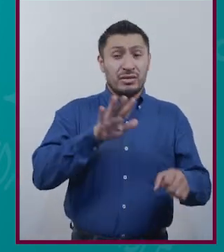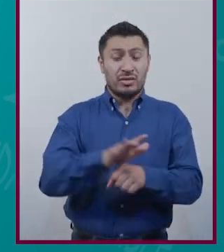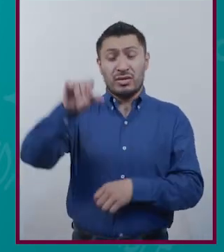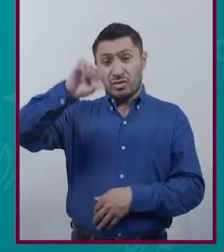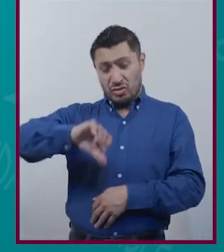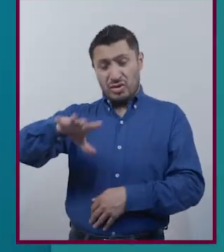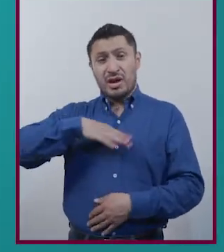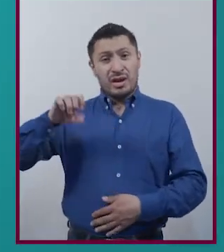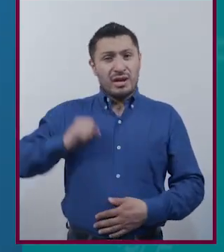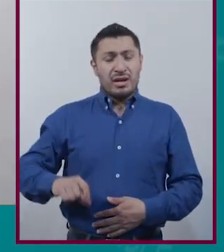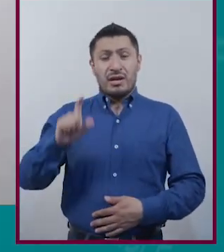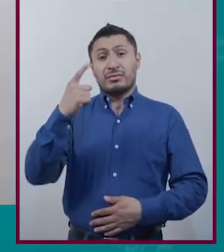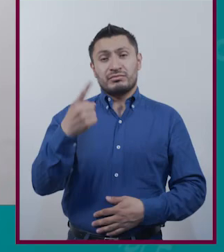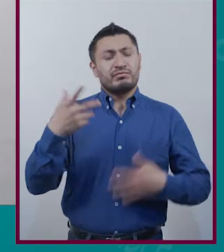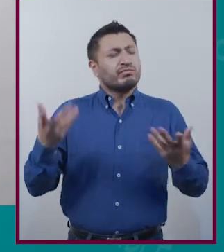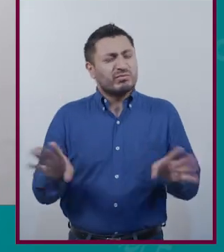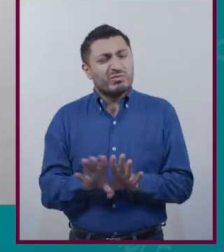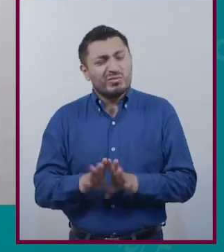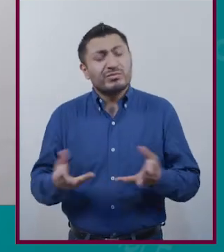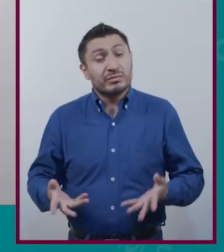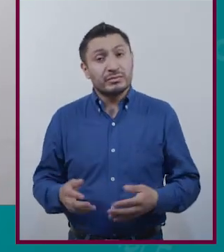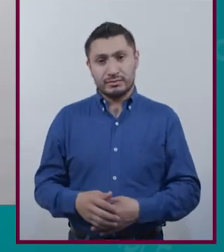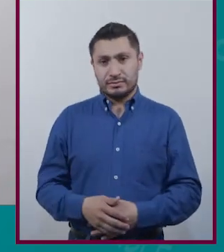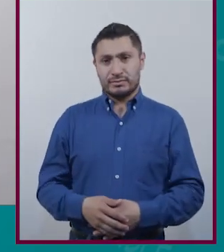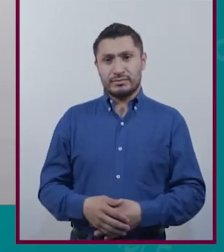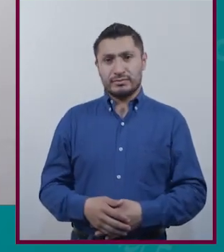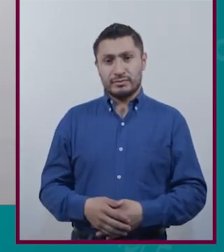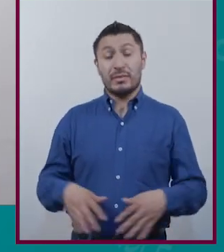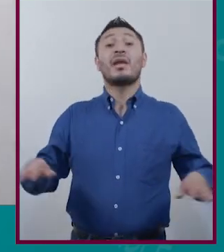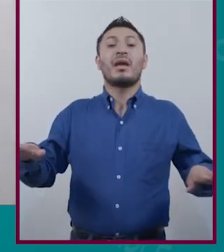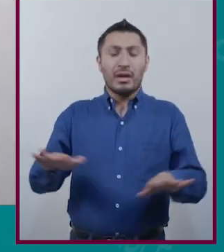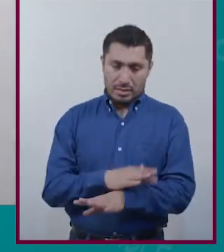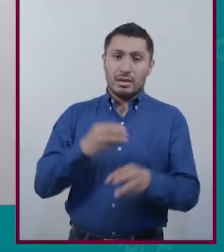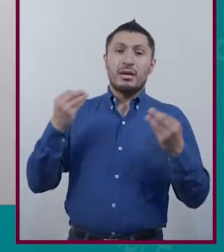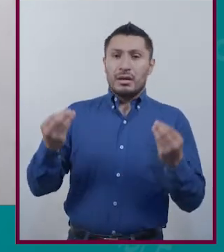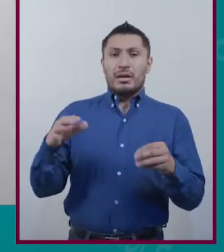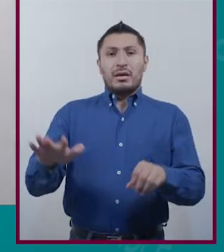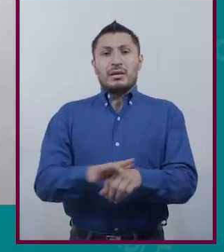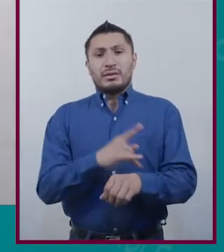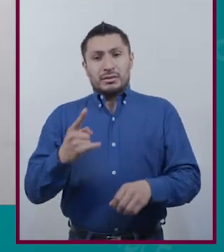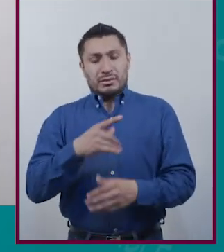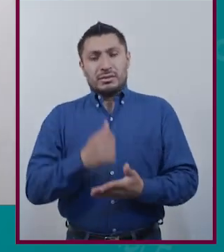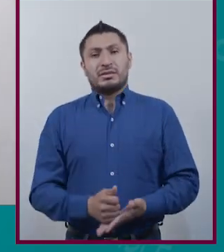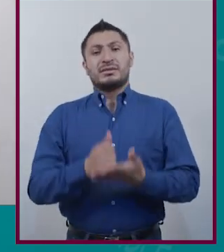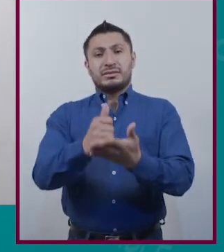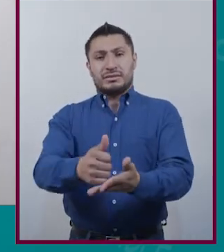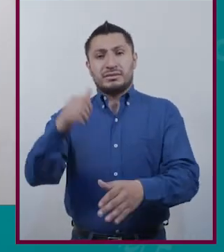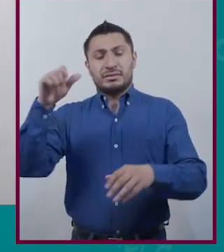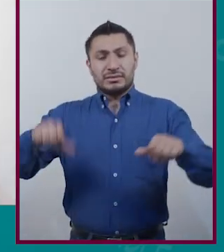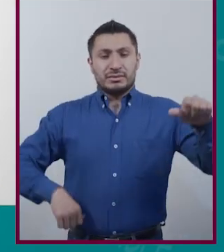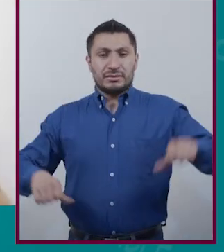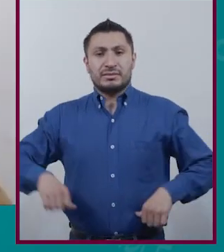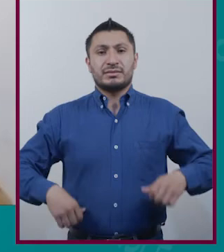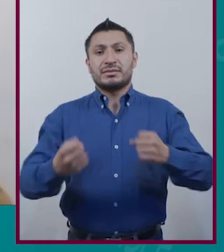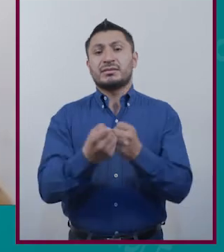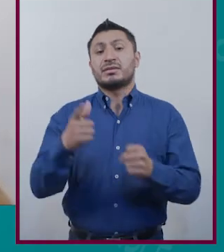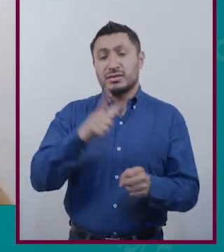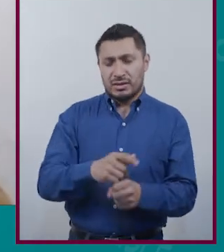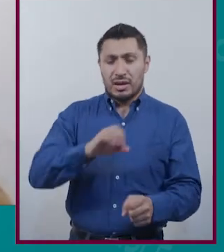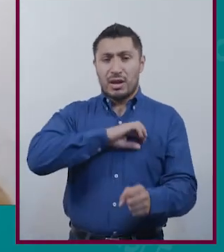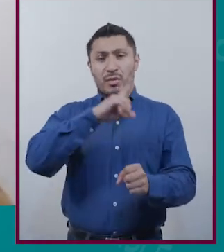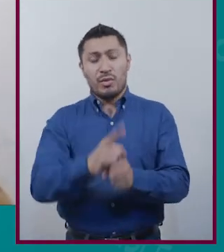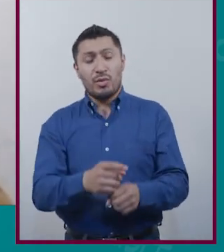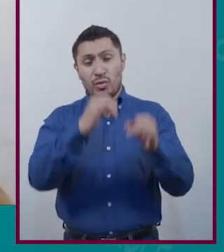hoy en el siglo XXI? Nos modificó mucho porque habilitó actividades sociales,